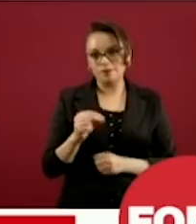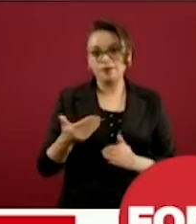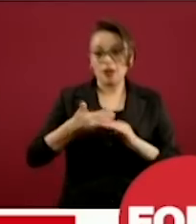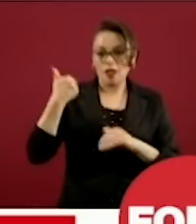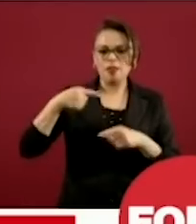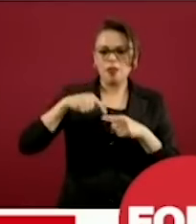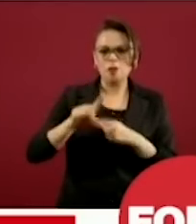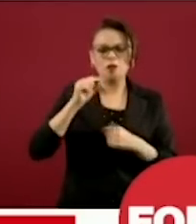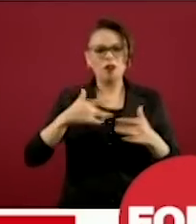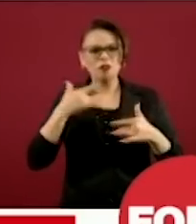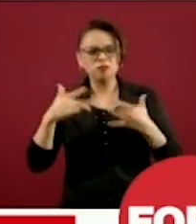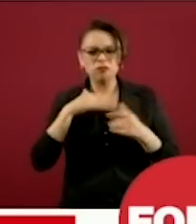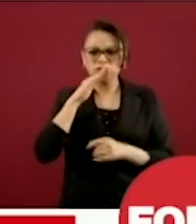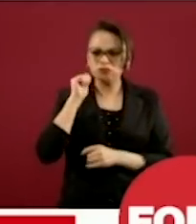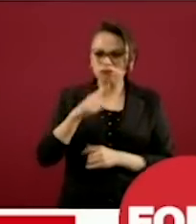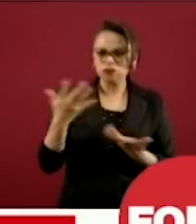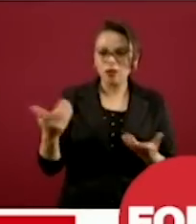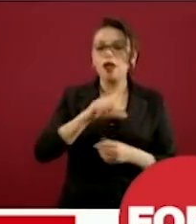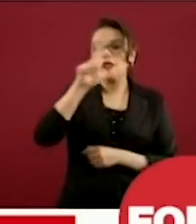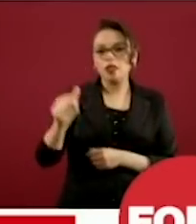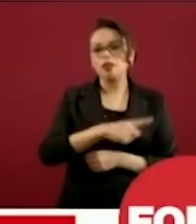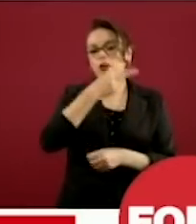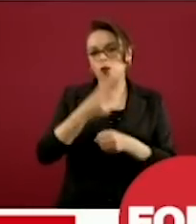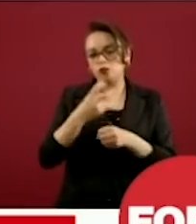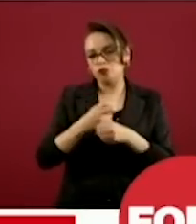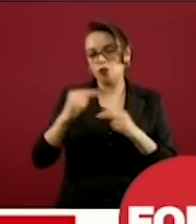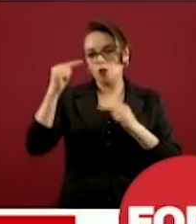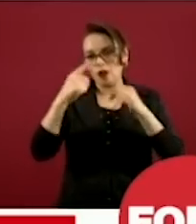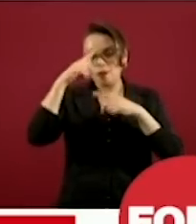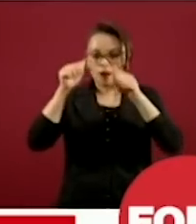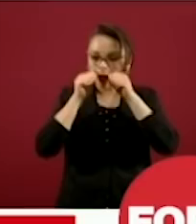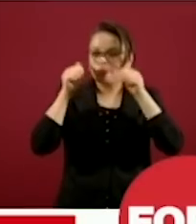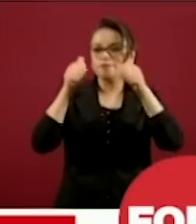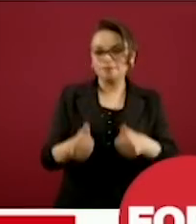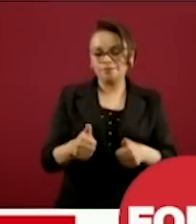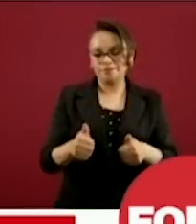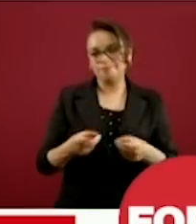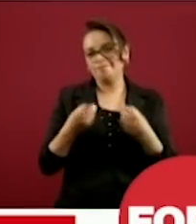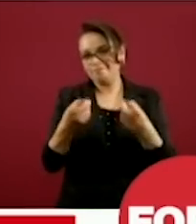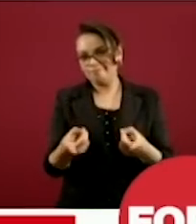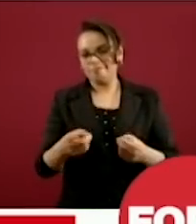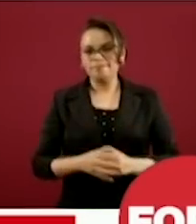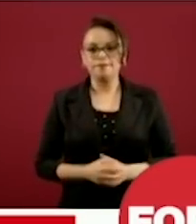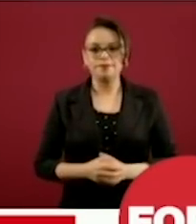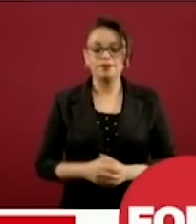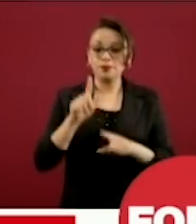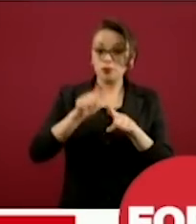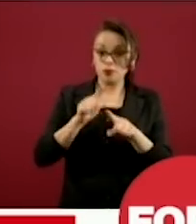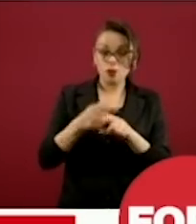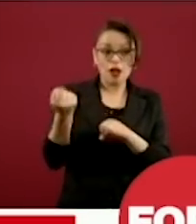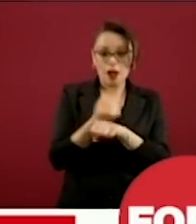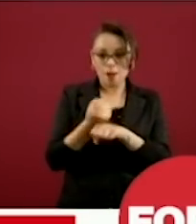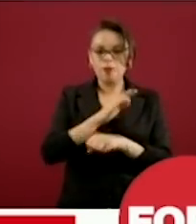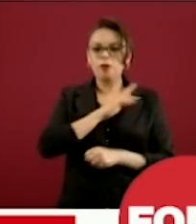lo tanto tuvo que ser ingresada a un segundo nivel de atención. Y vemos cómo el color amarillo, que es